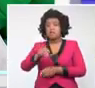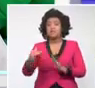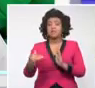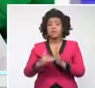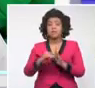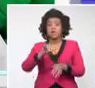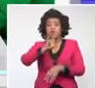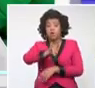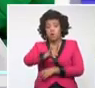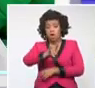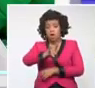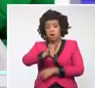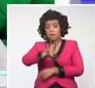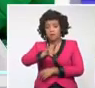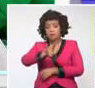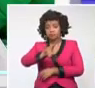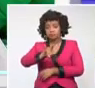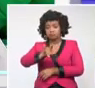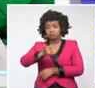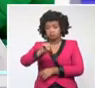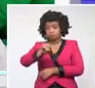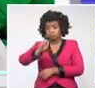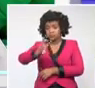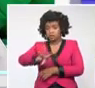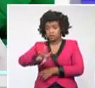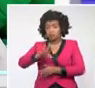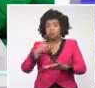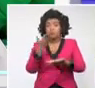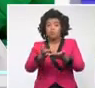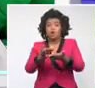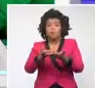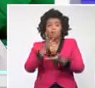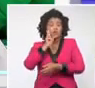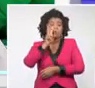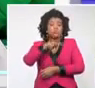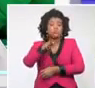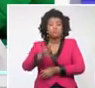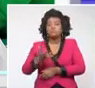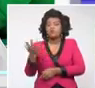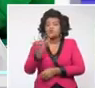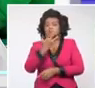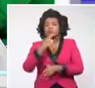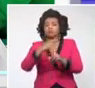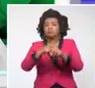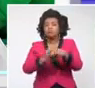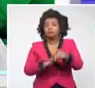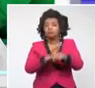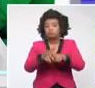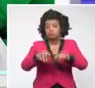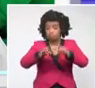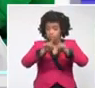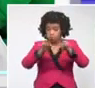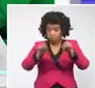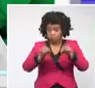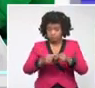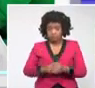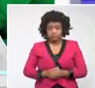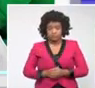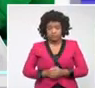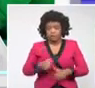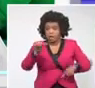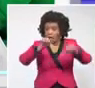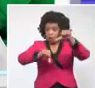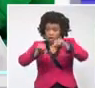20.993 muestras para el diagnóstico de la COVID-19 en nuestro país, en los laboratorios de